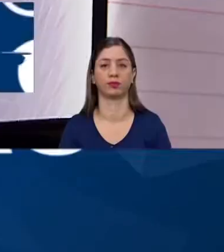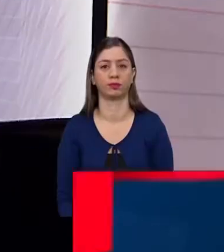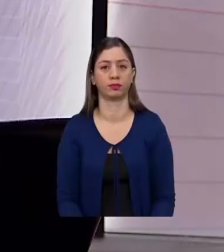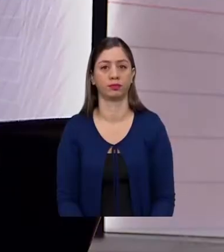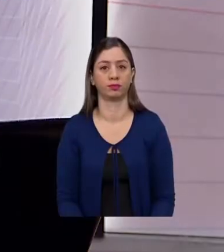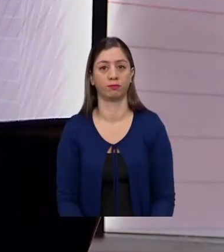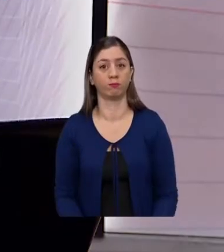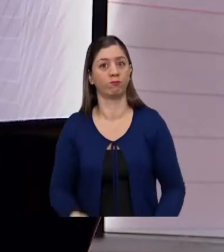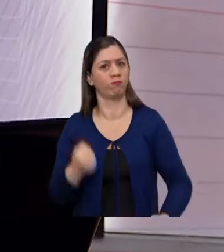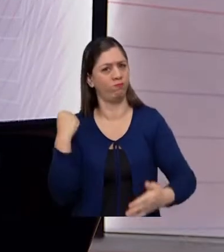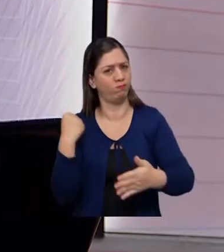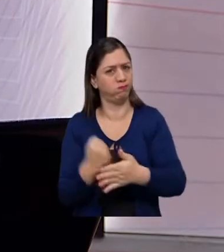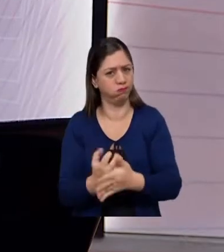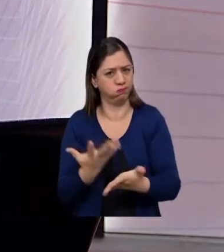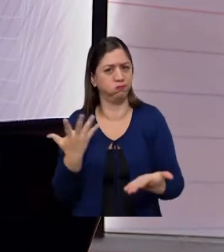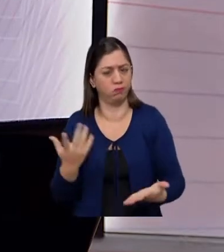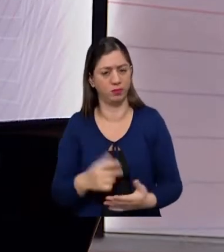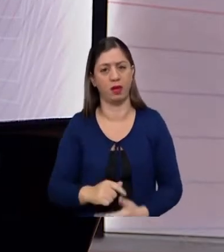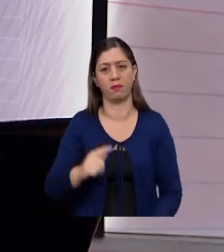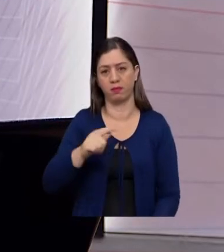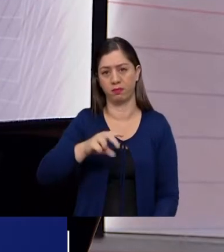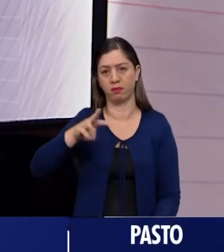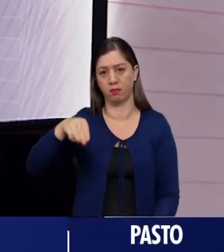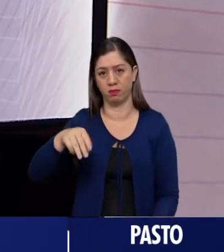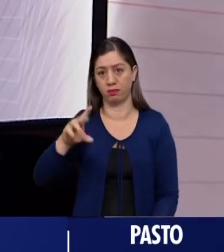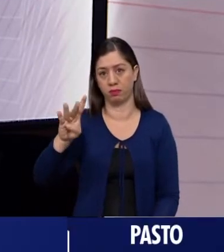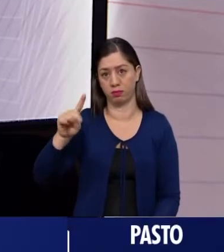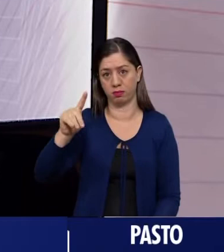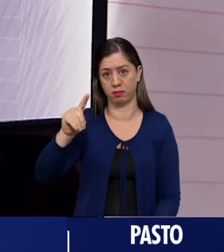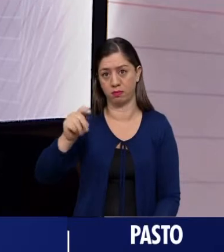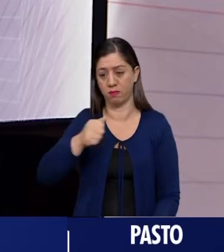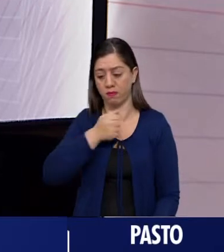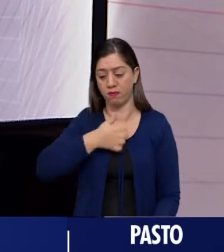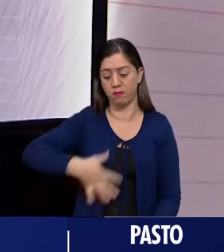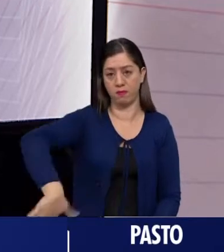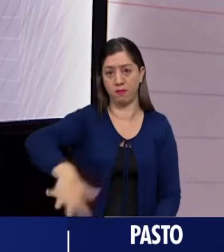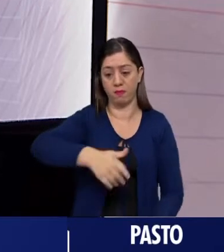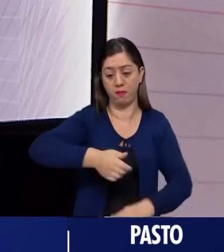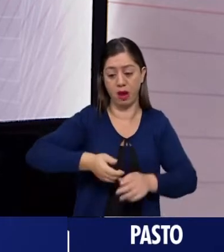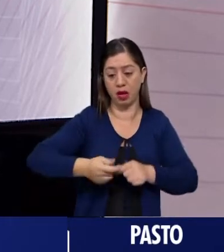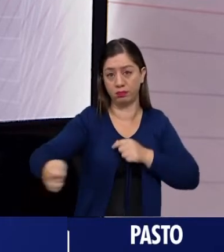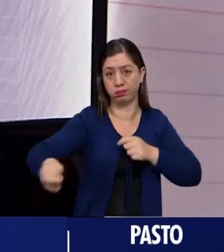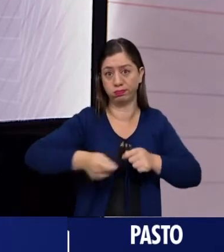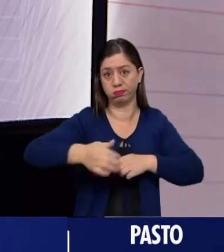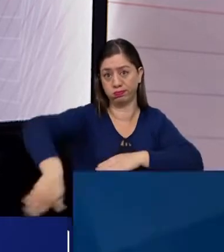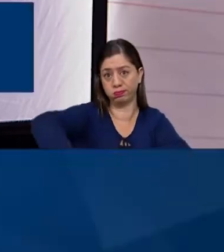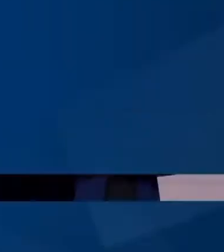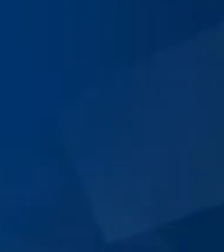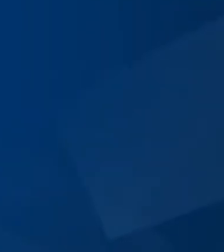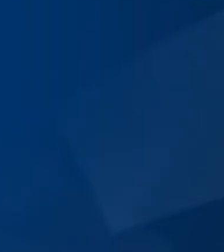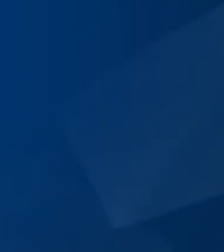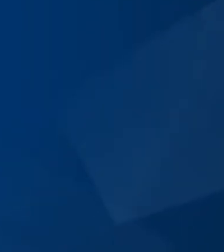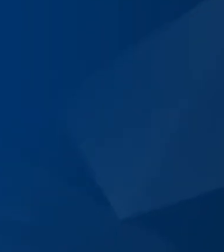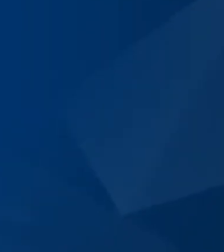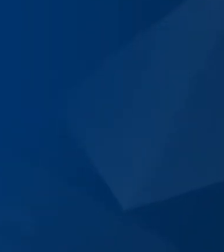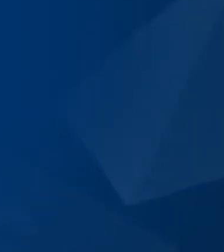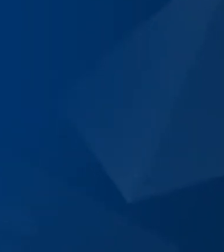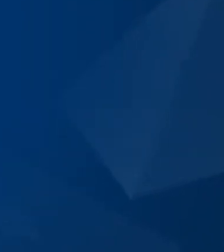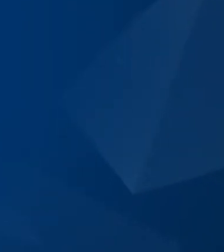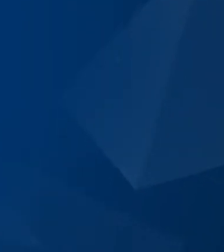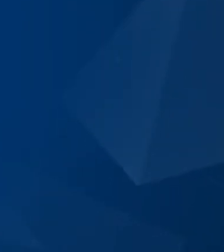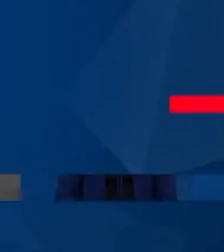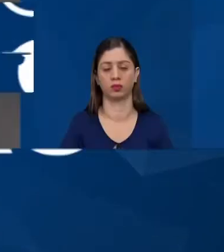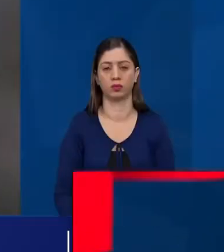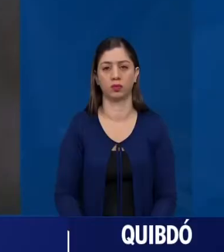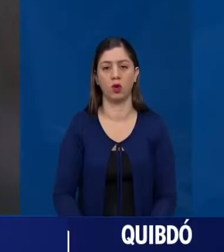Y a propósito de accidentes, en el kilómetro 14 de la vía El Mar, a la altura del Saladito, otro policía fue atropellado por